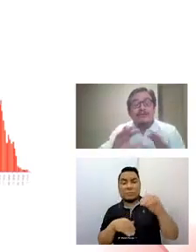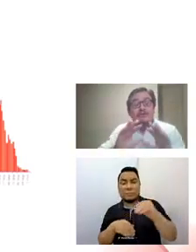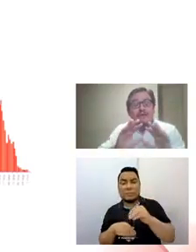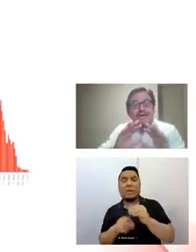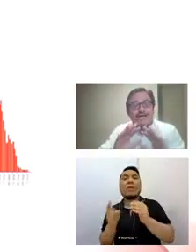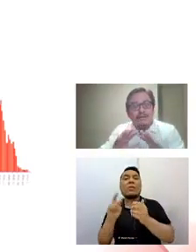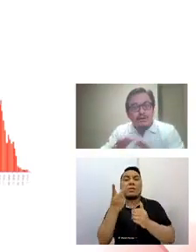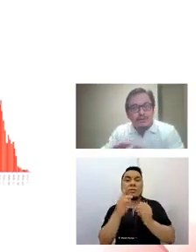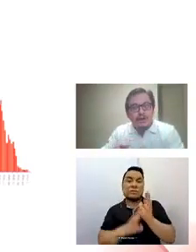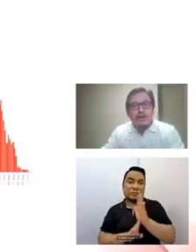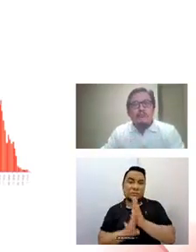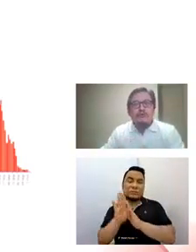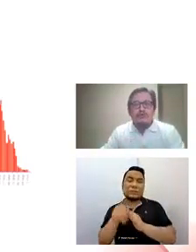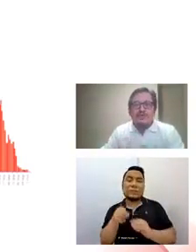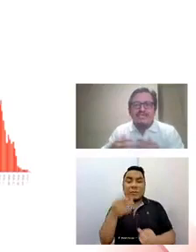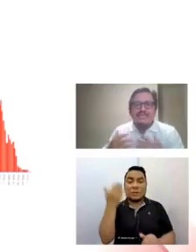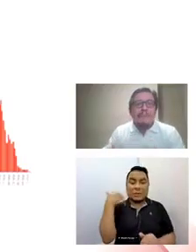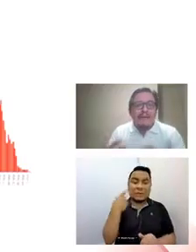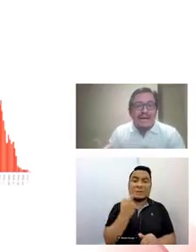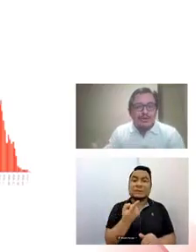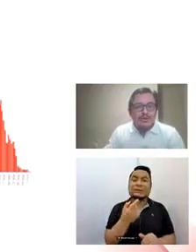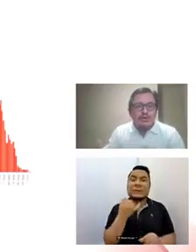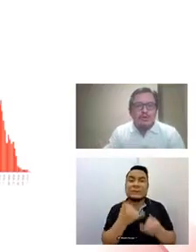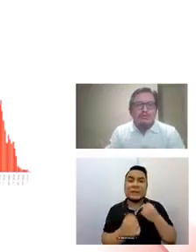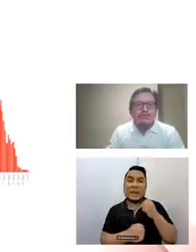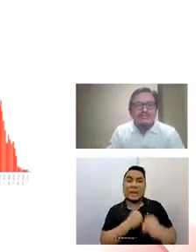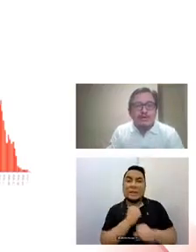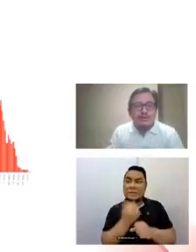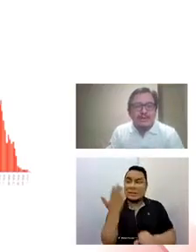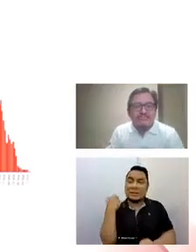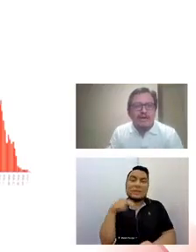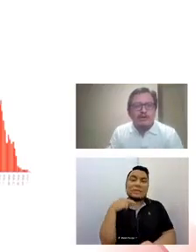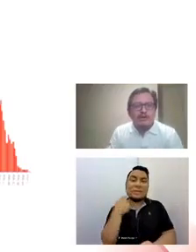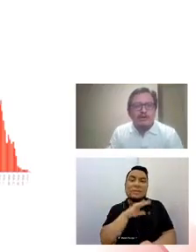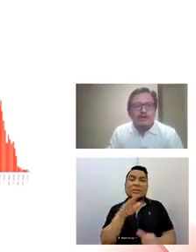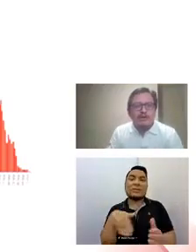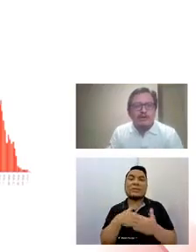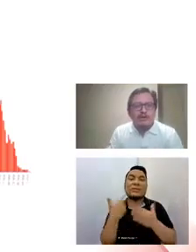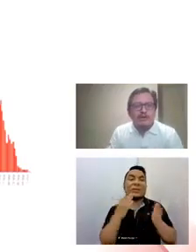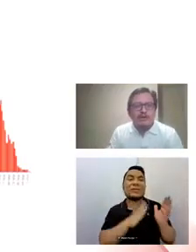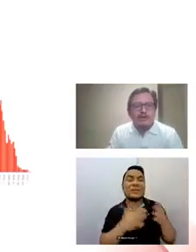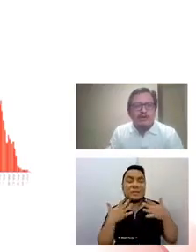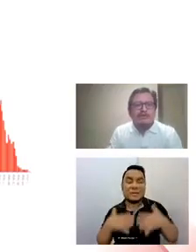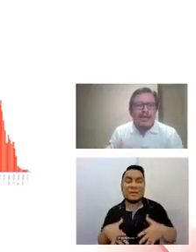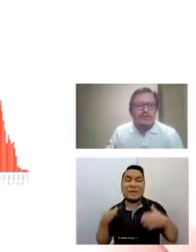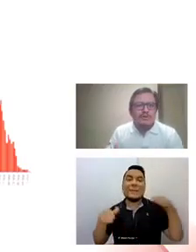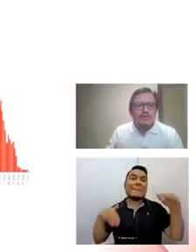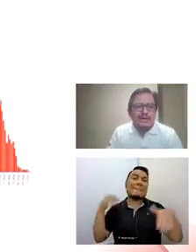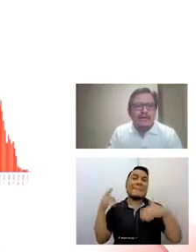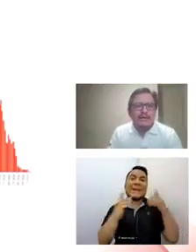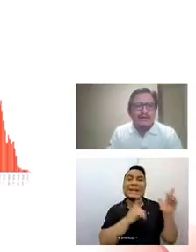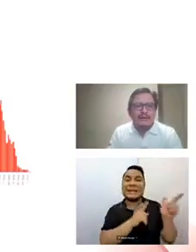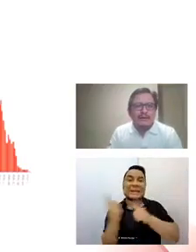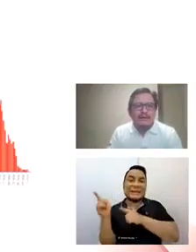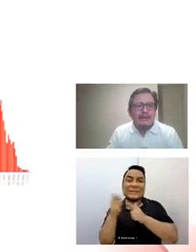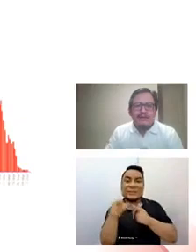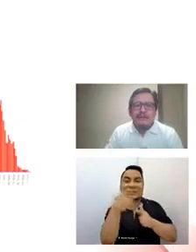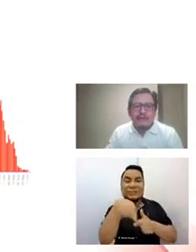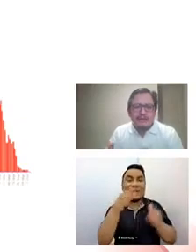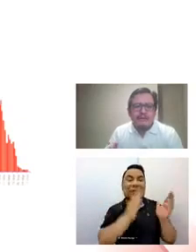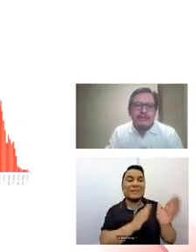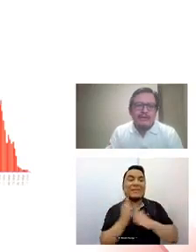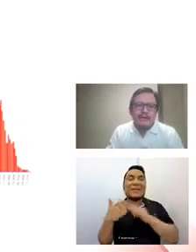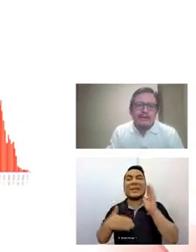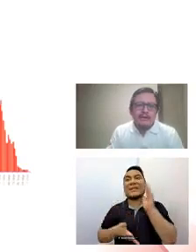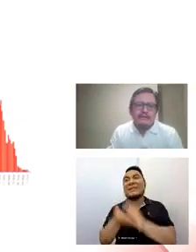ya estaba esto bajando, muchos ya estábamos preparando nuestra ropa de baño, ya estábamos preparando el carro para el